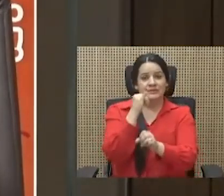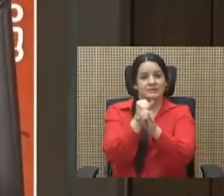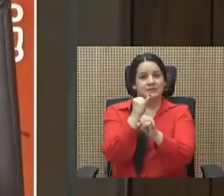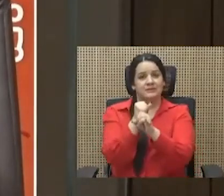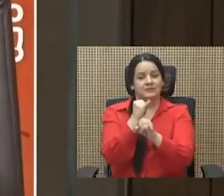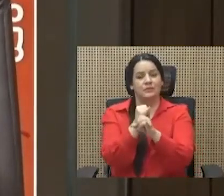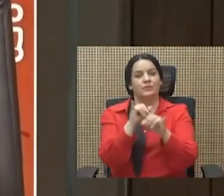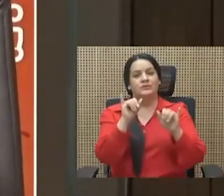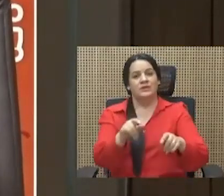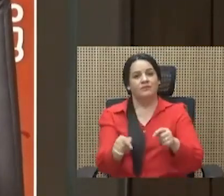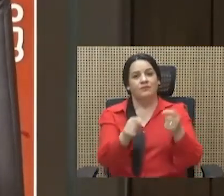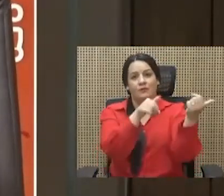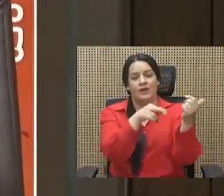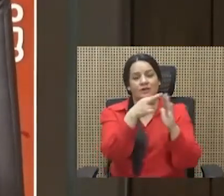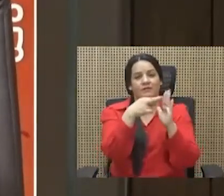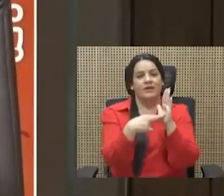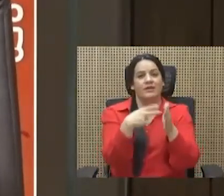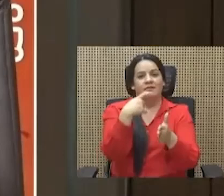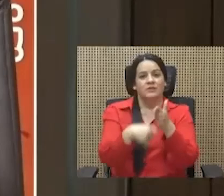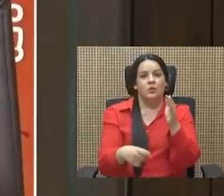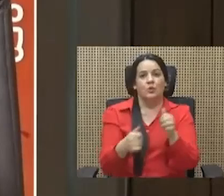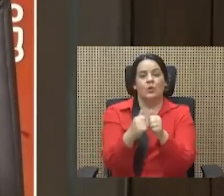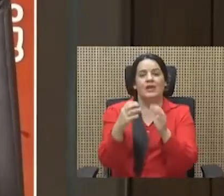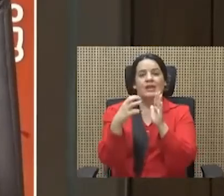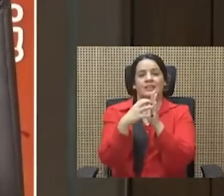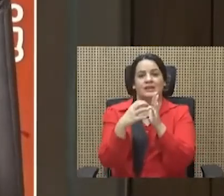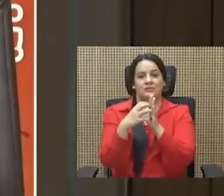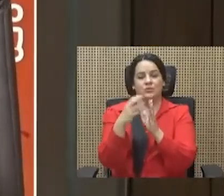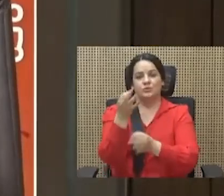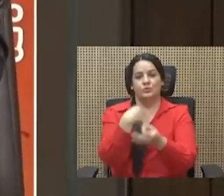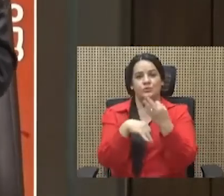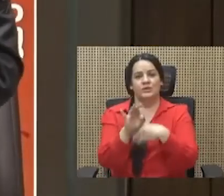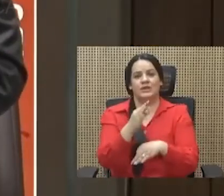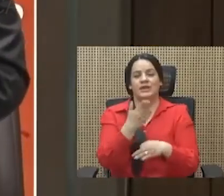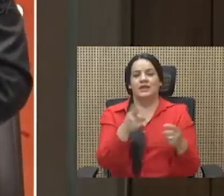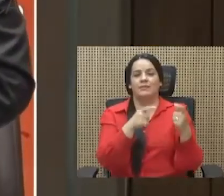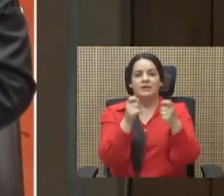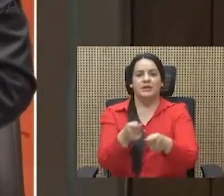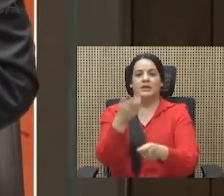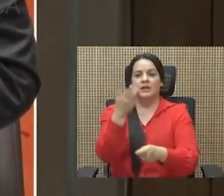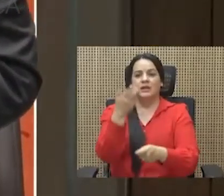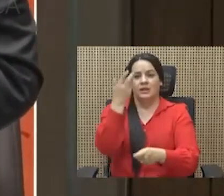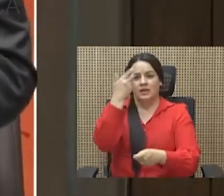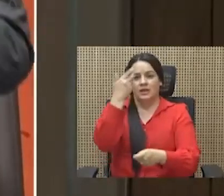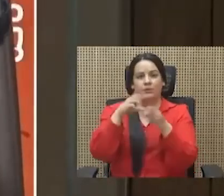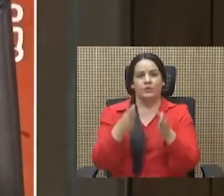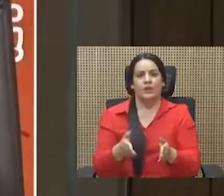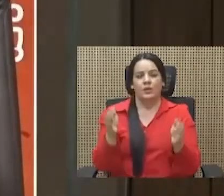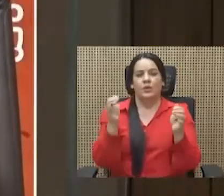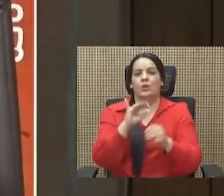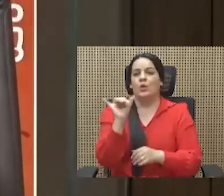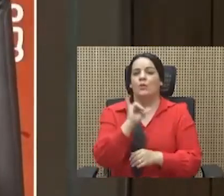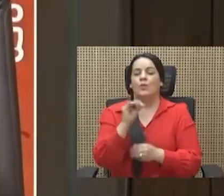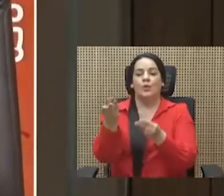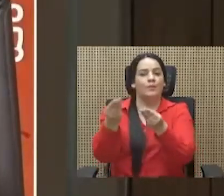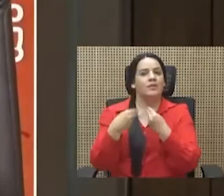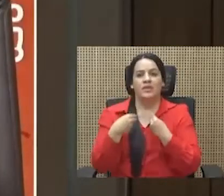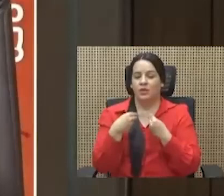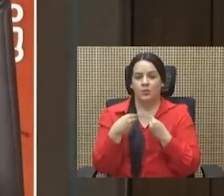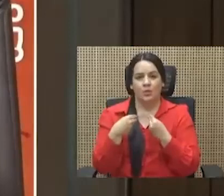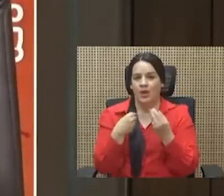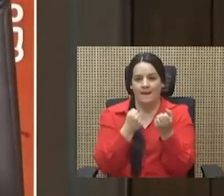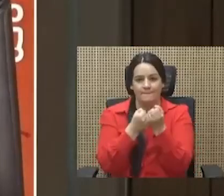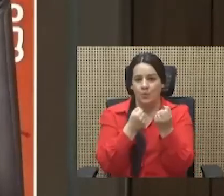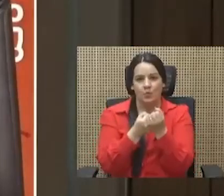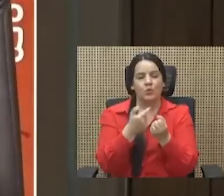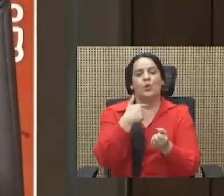fiscal con el texto sustitutivo que presentó este diputado. Y que como no me dieron pelota, lo volví a presentar como